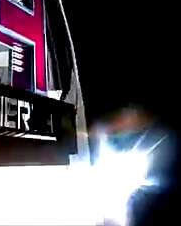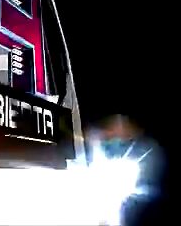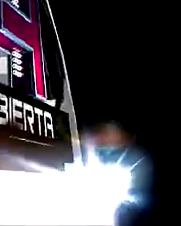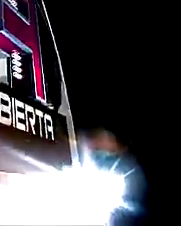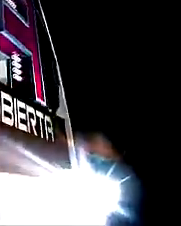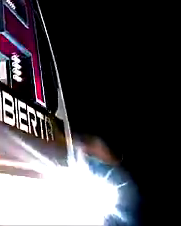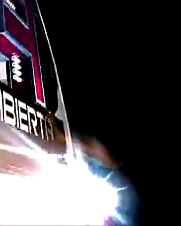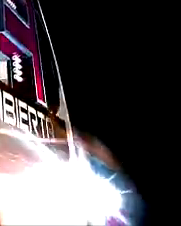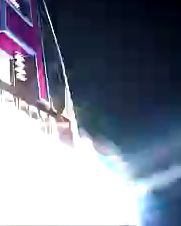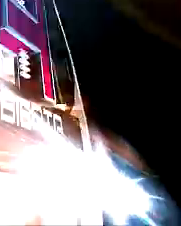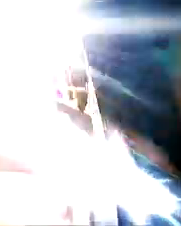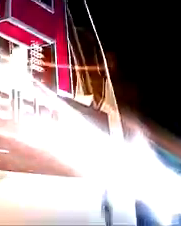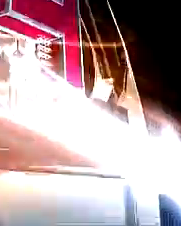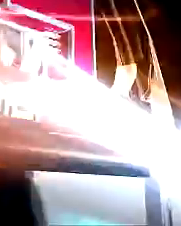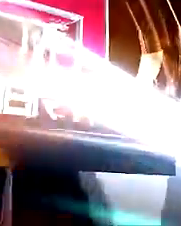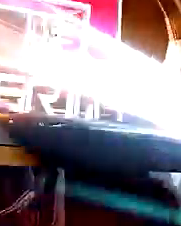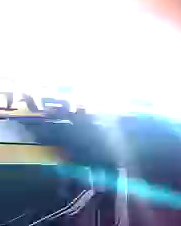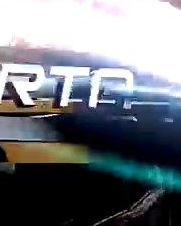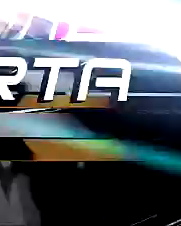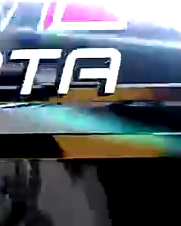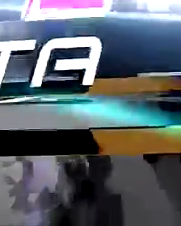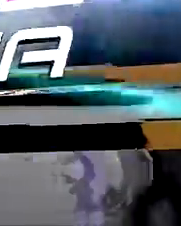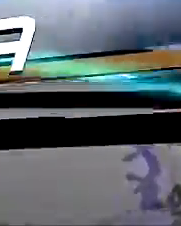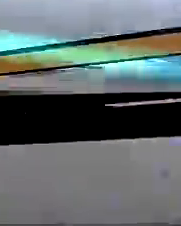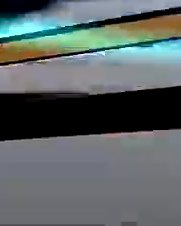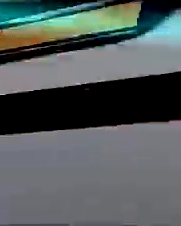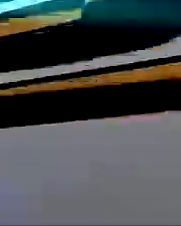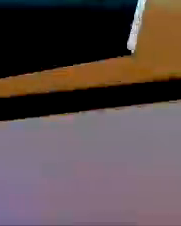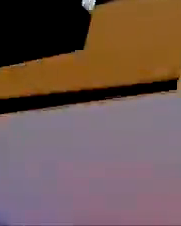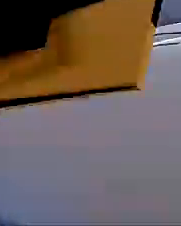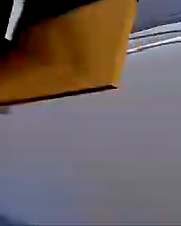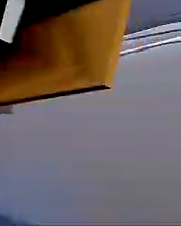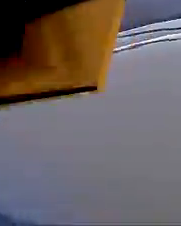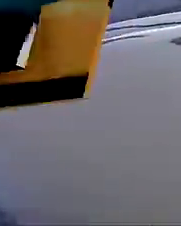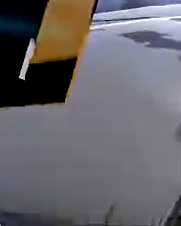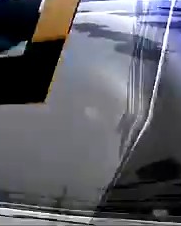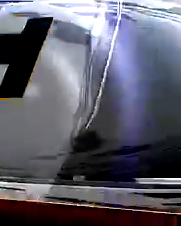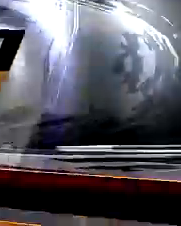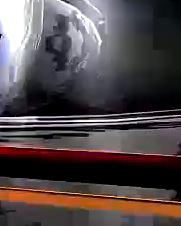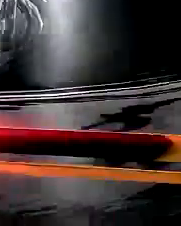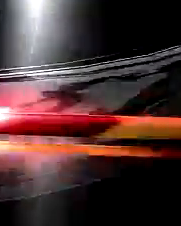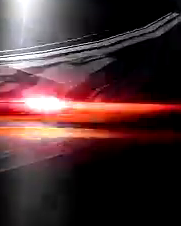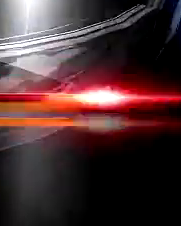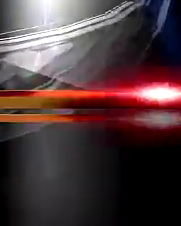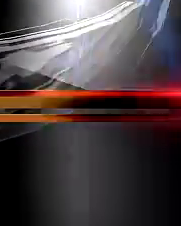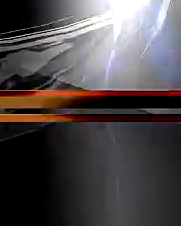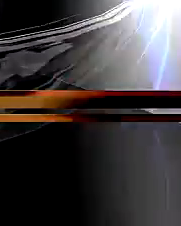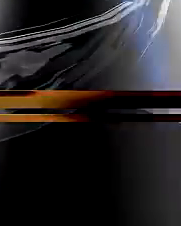Puerta Abierta, comunicación directa entre usted y nosotros. Puerta Abierta.